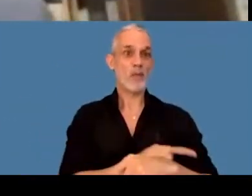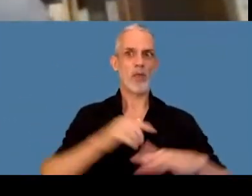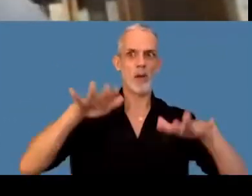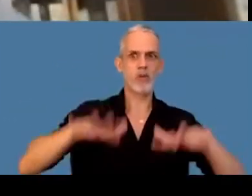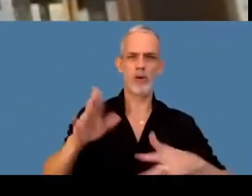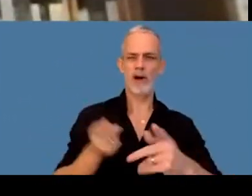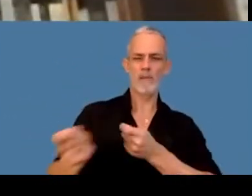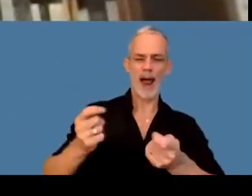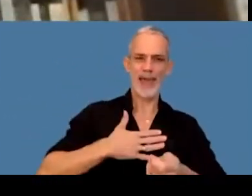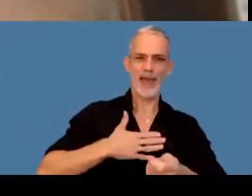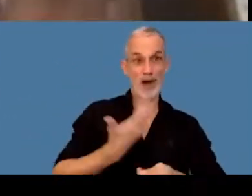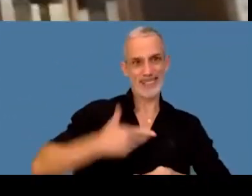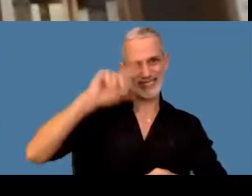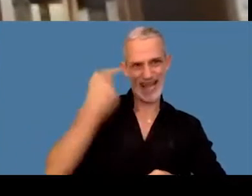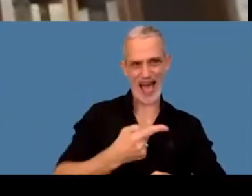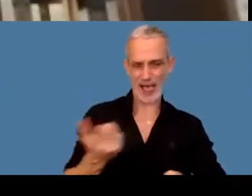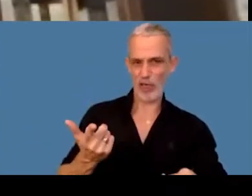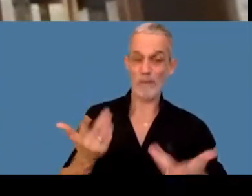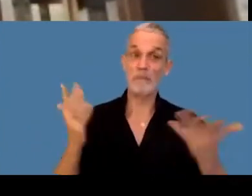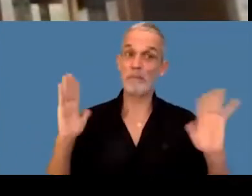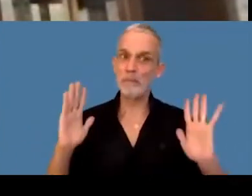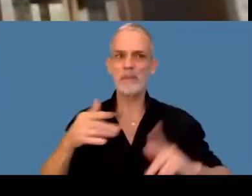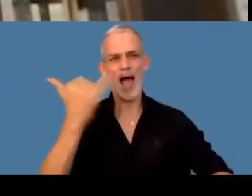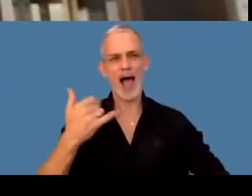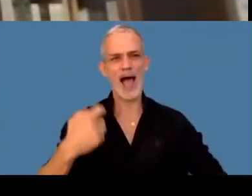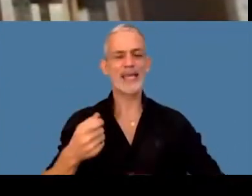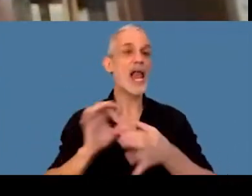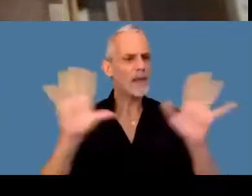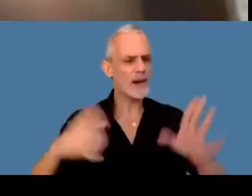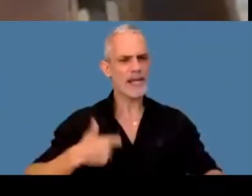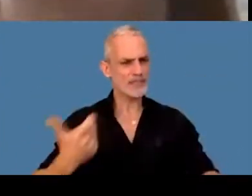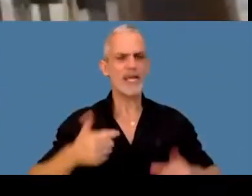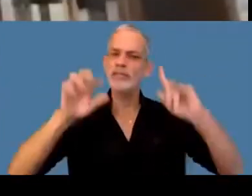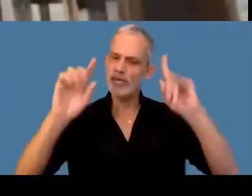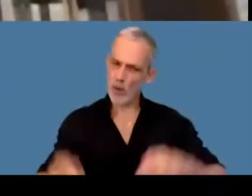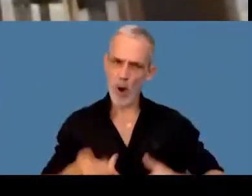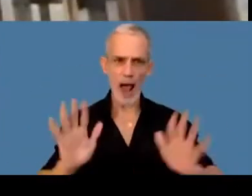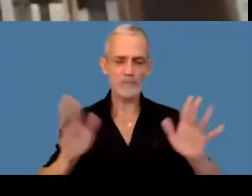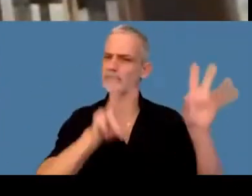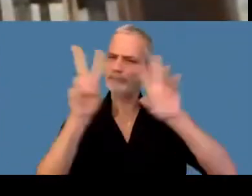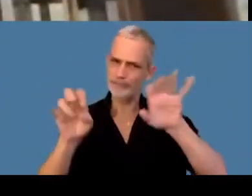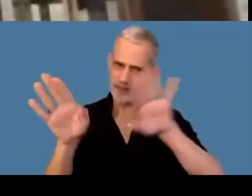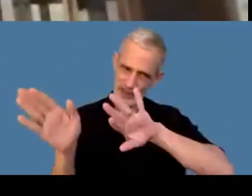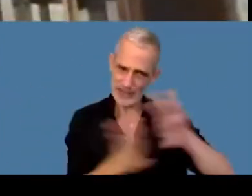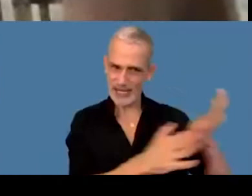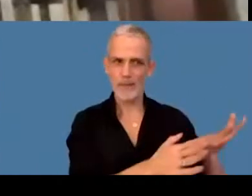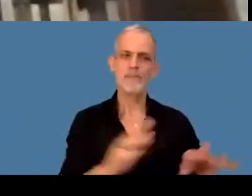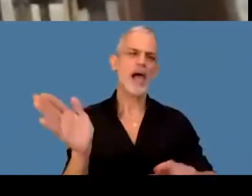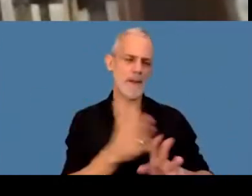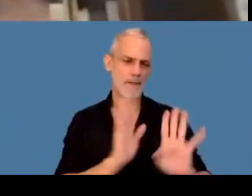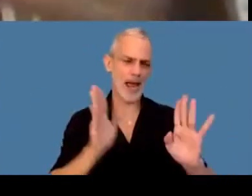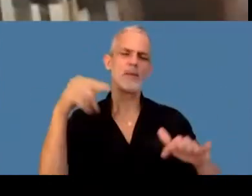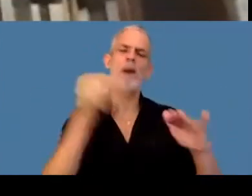control pese a la existencia de la libertad sindical, ¿no? Este es un tema que merece un debate más profundo,